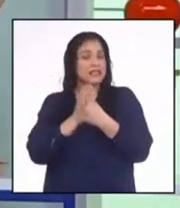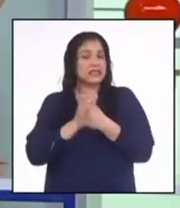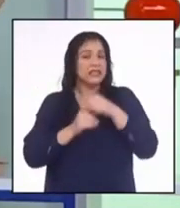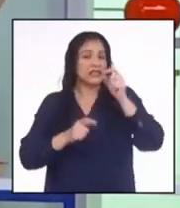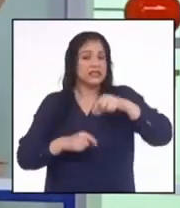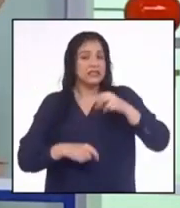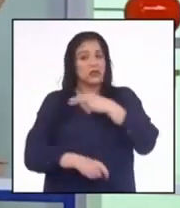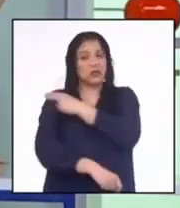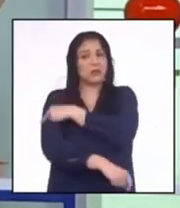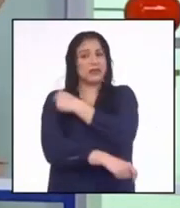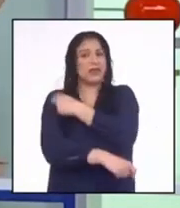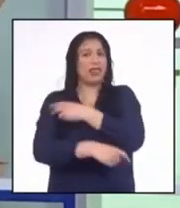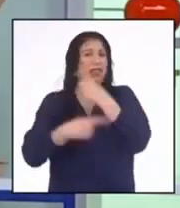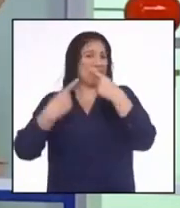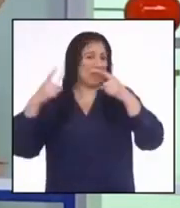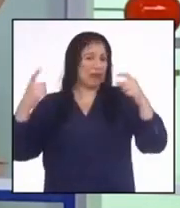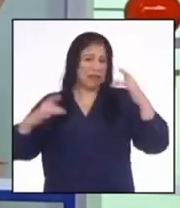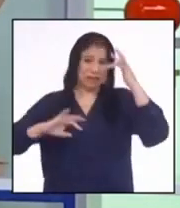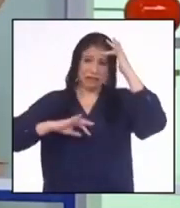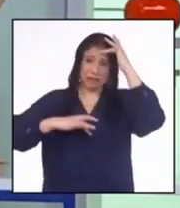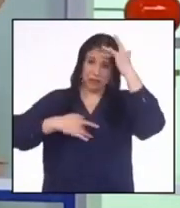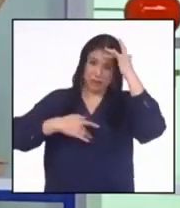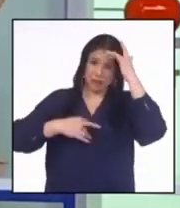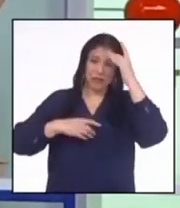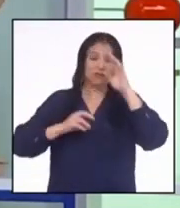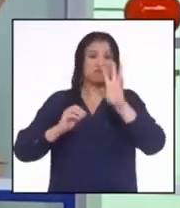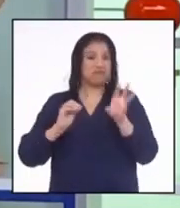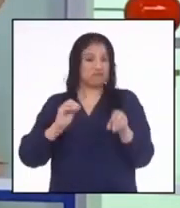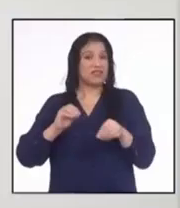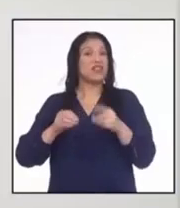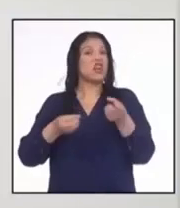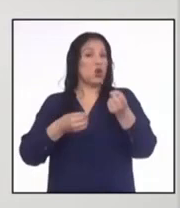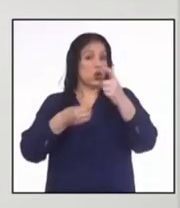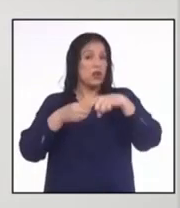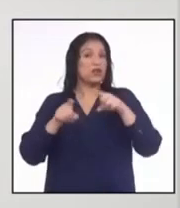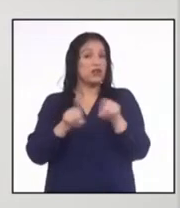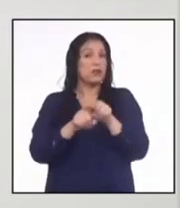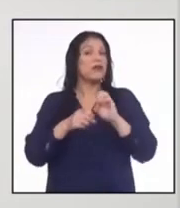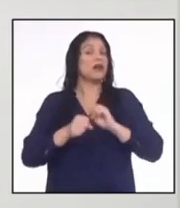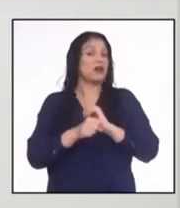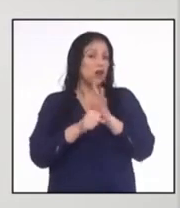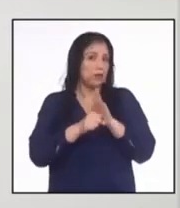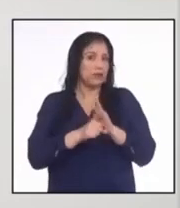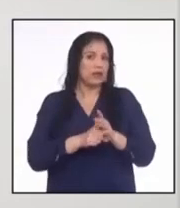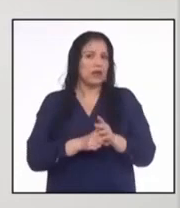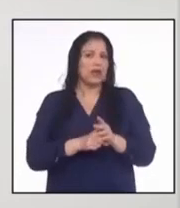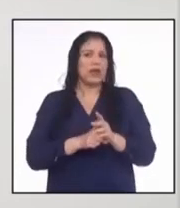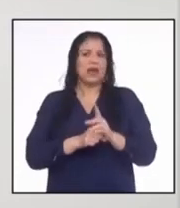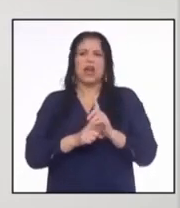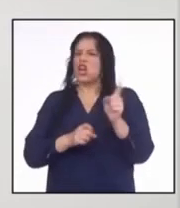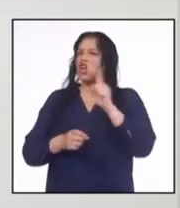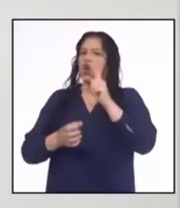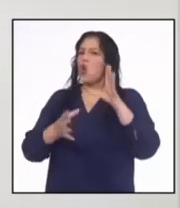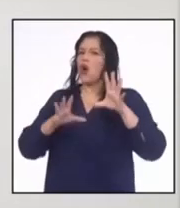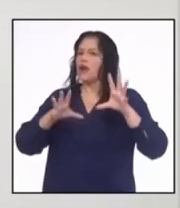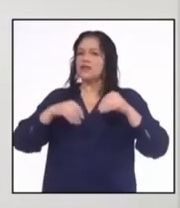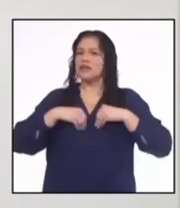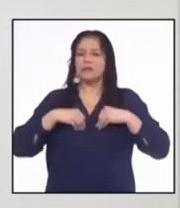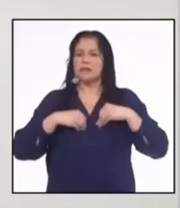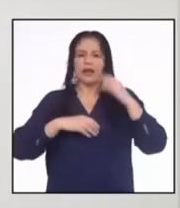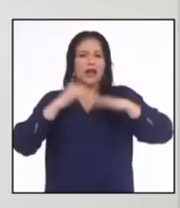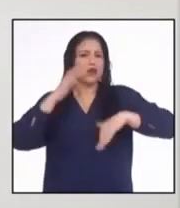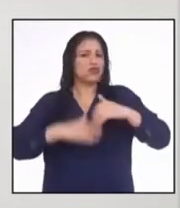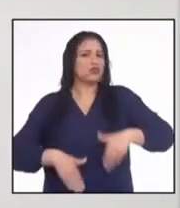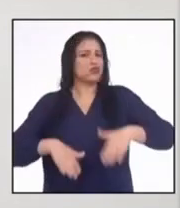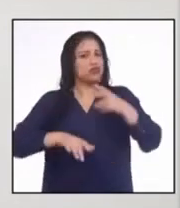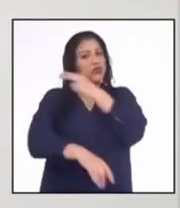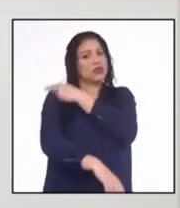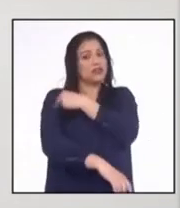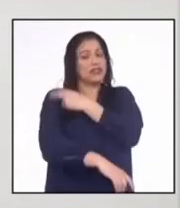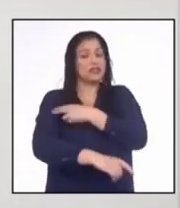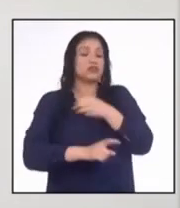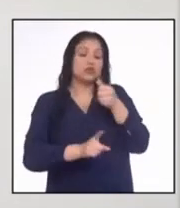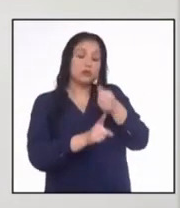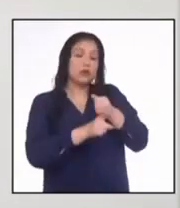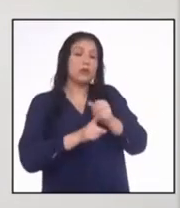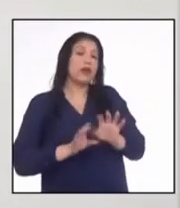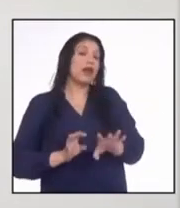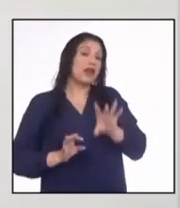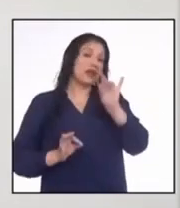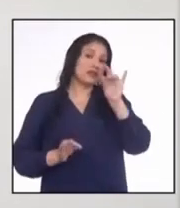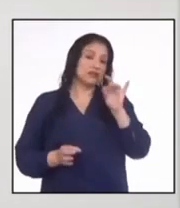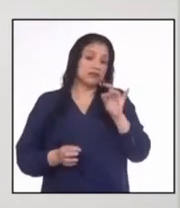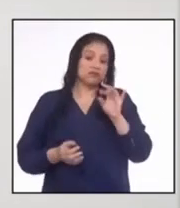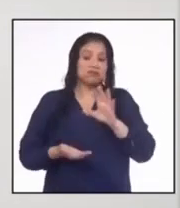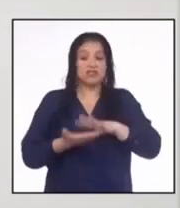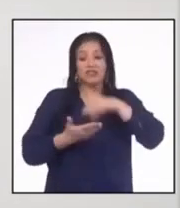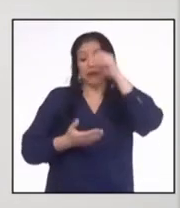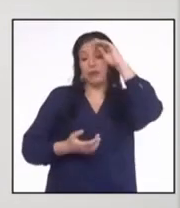se tratan varias enfermedades, incluyendo el COVID-19. Oponerse a la construcción del hospital es una elección y se